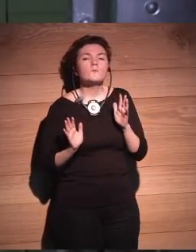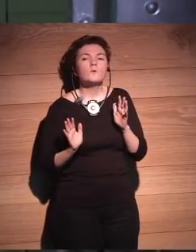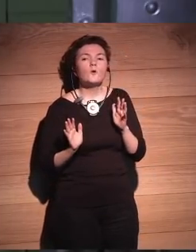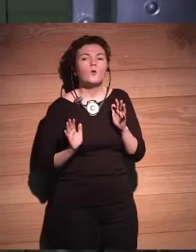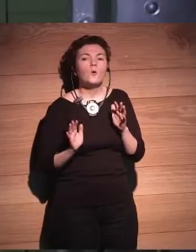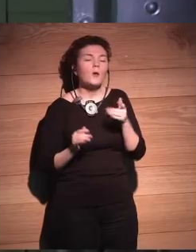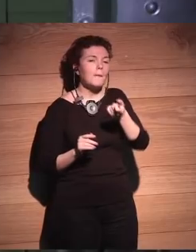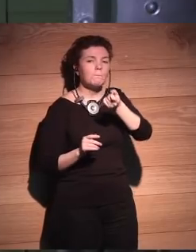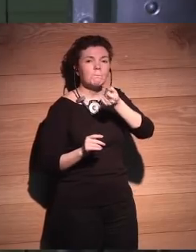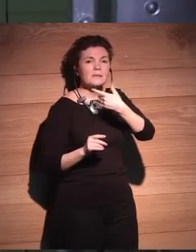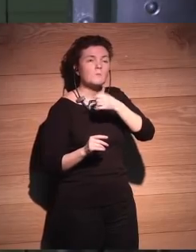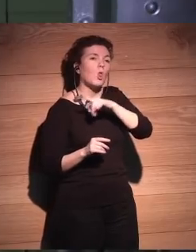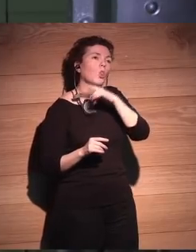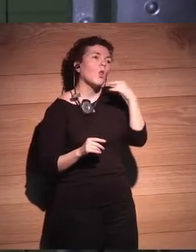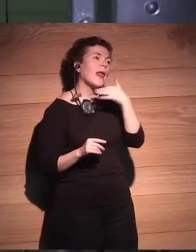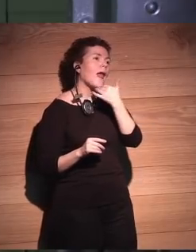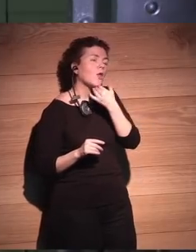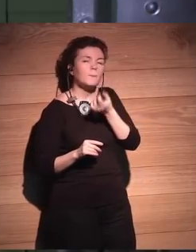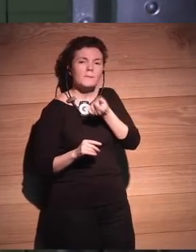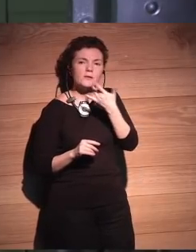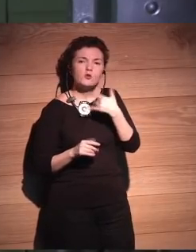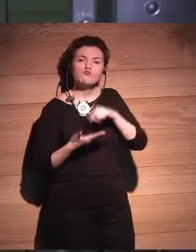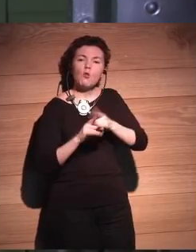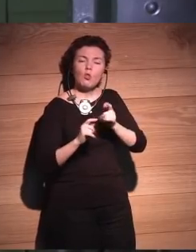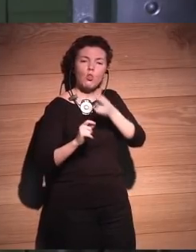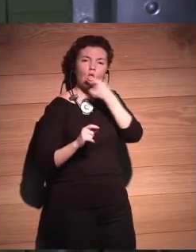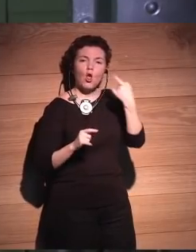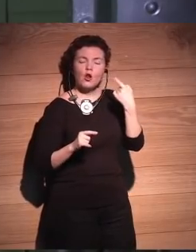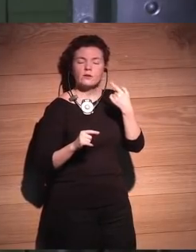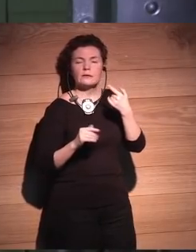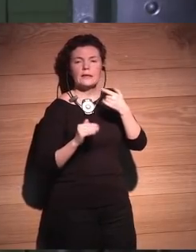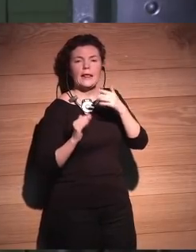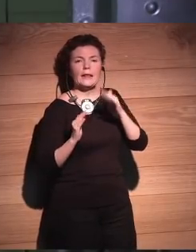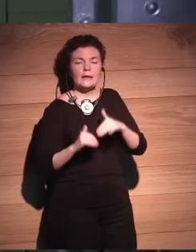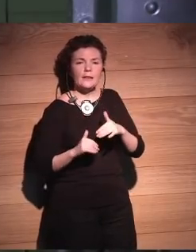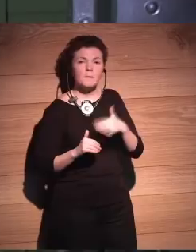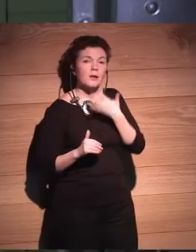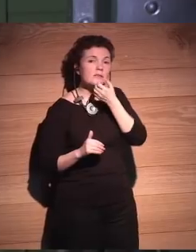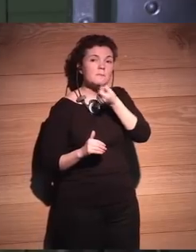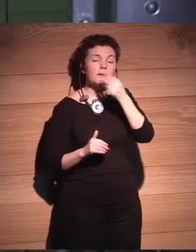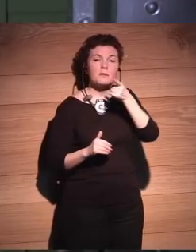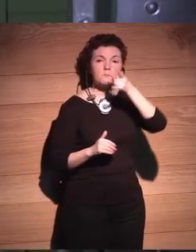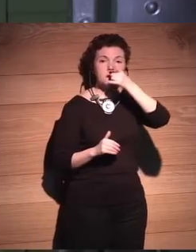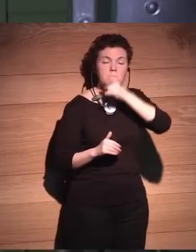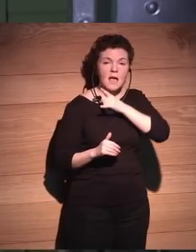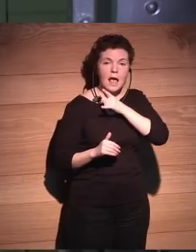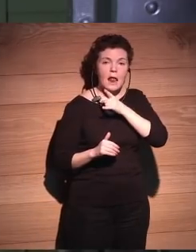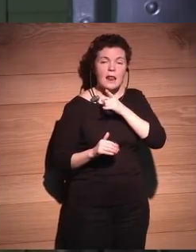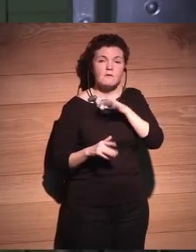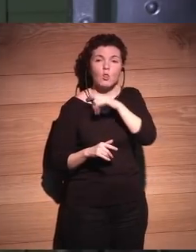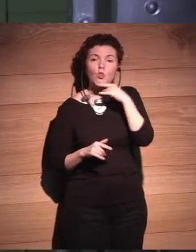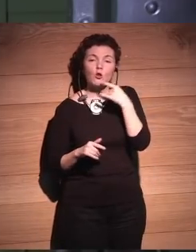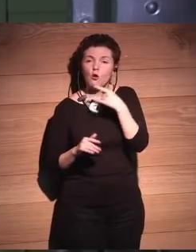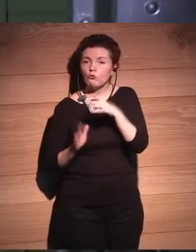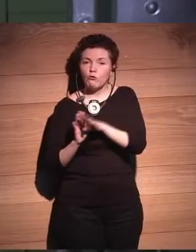un analgésico, pues a lo mejor esto nos soluciona el dolor. Pero claro, si no tomamos el medicamento adecuado, pues no vamos a hacer nada.